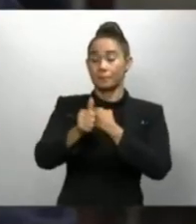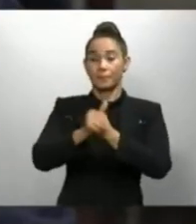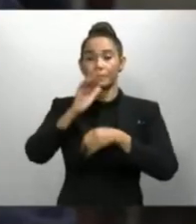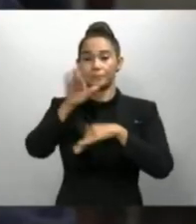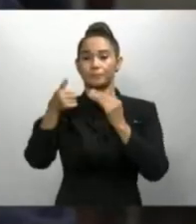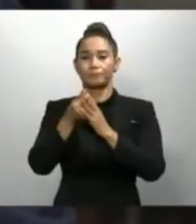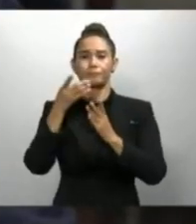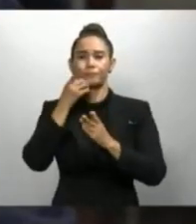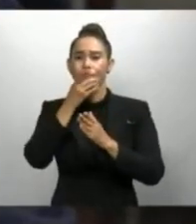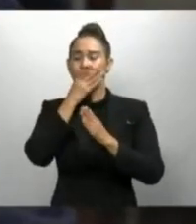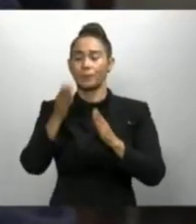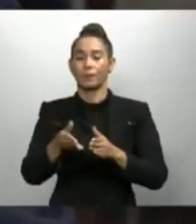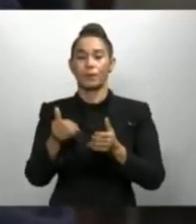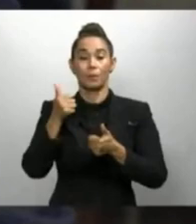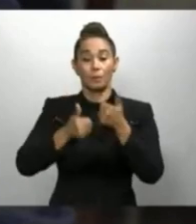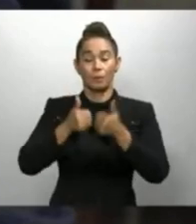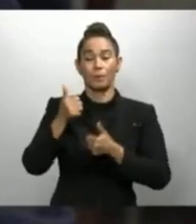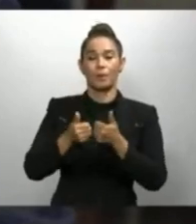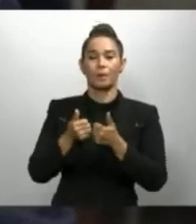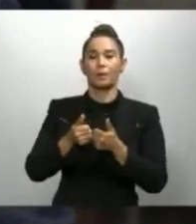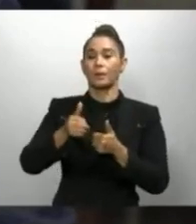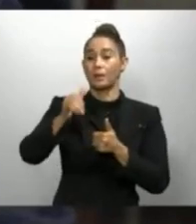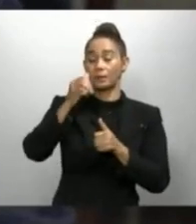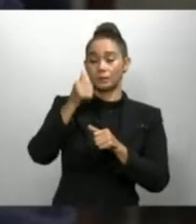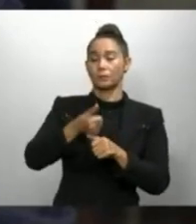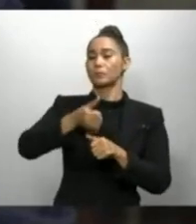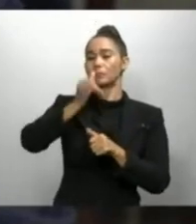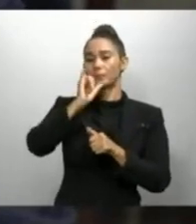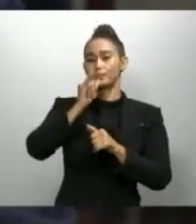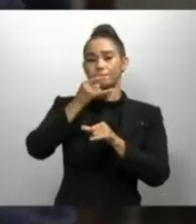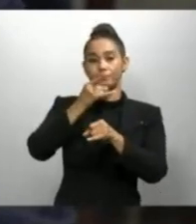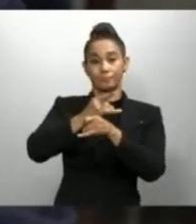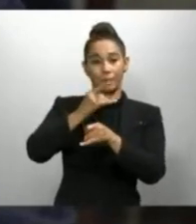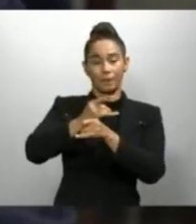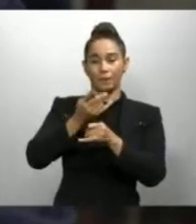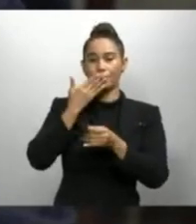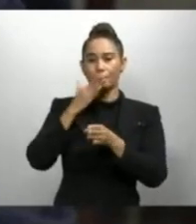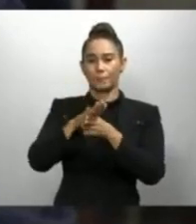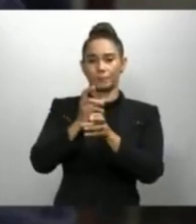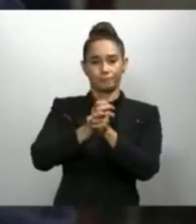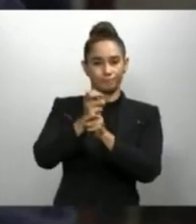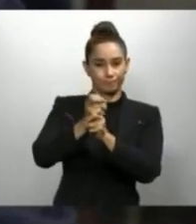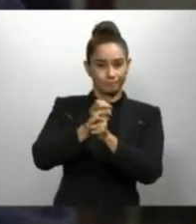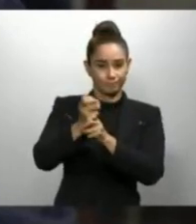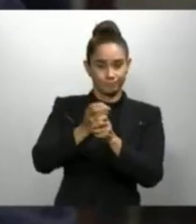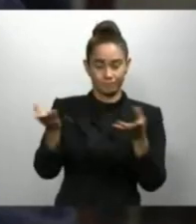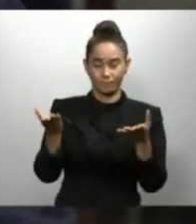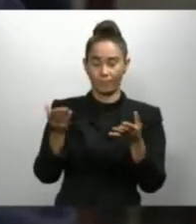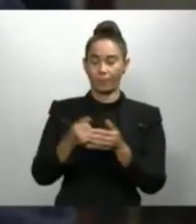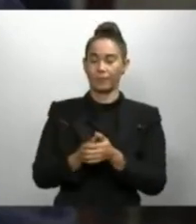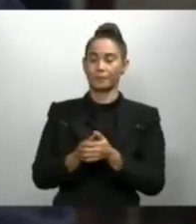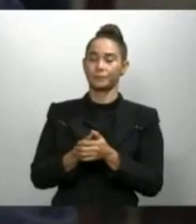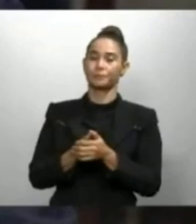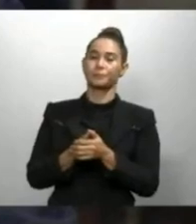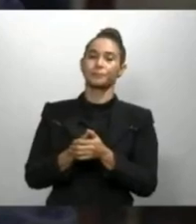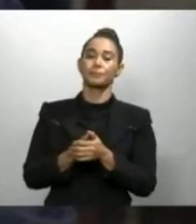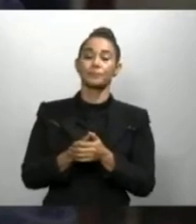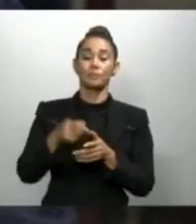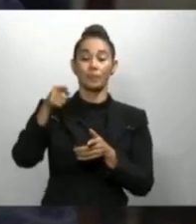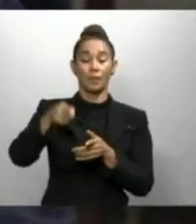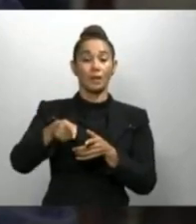caso, el consumo de alcohol adulterado. Una realidad que exige de nosotros la máxima